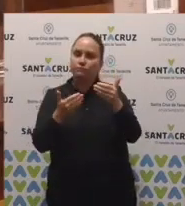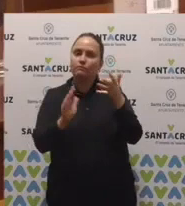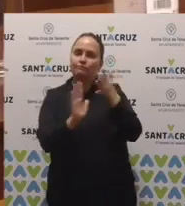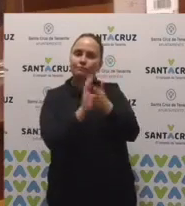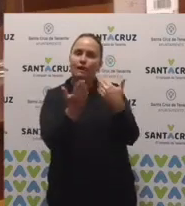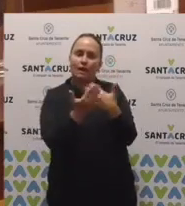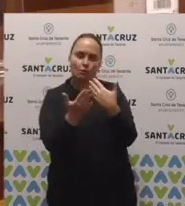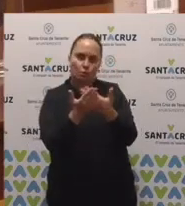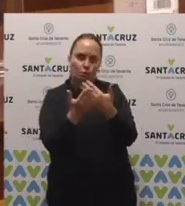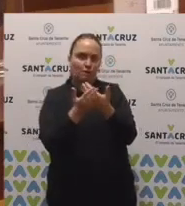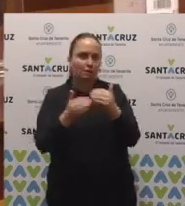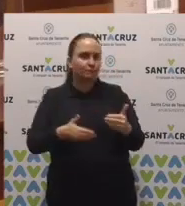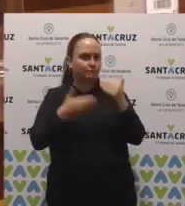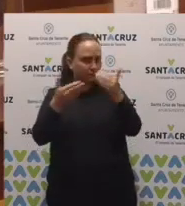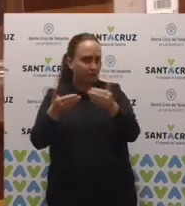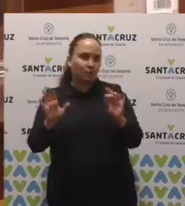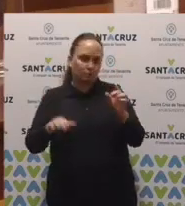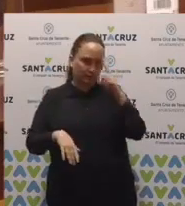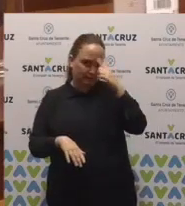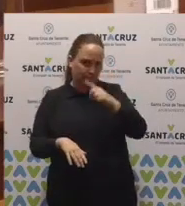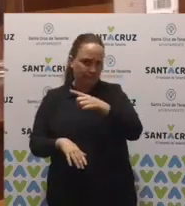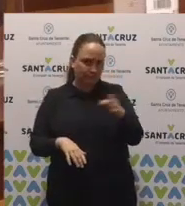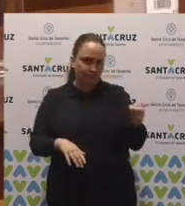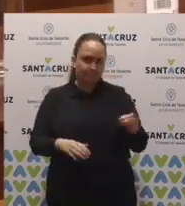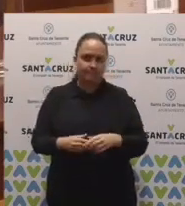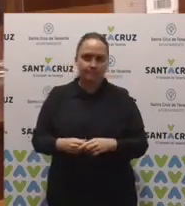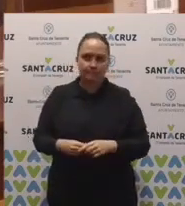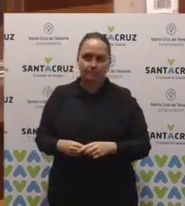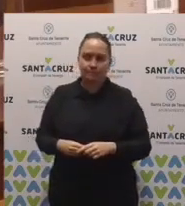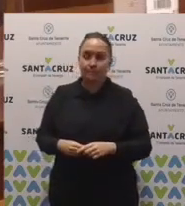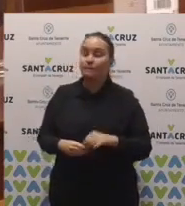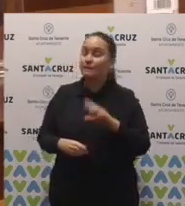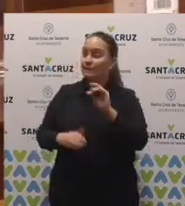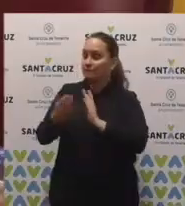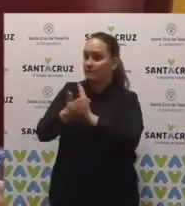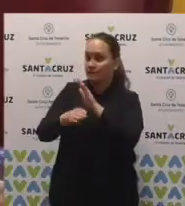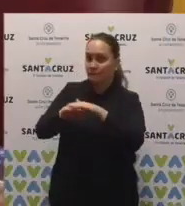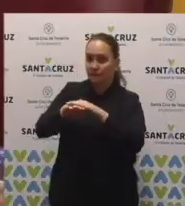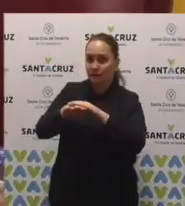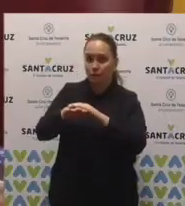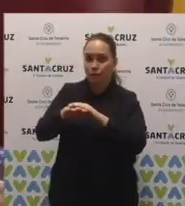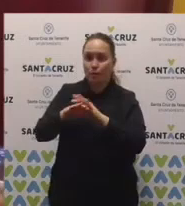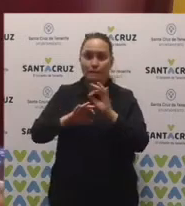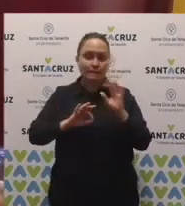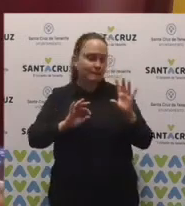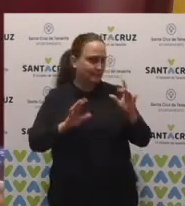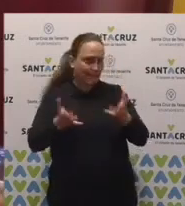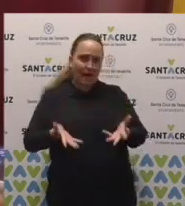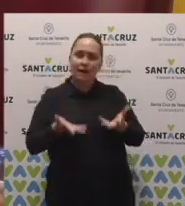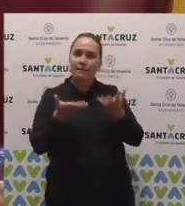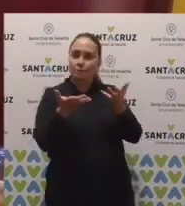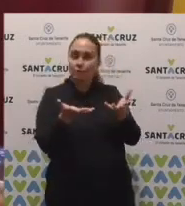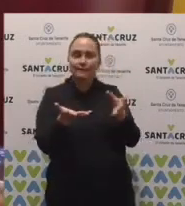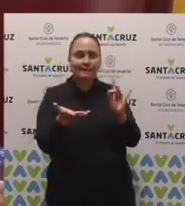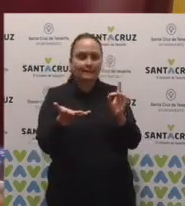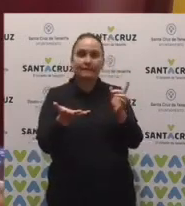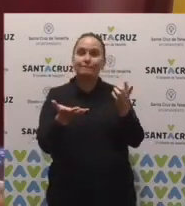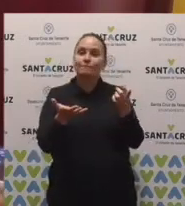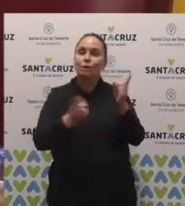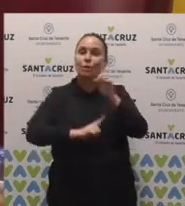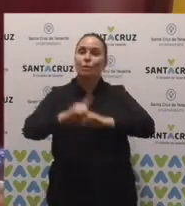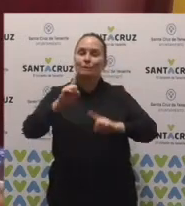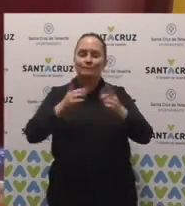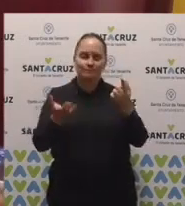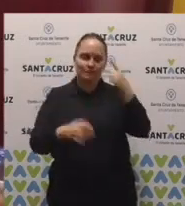premio se arrastre sí ya he estado ha estado a disposición lo que ha habido un problema los